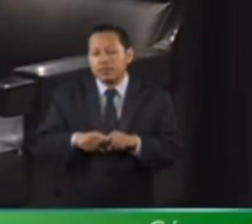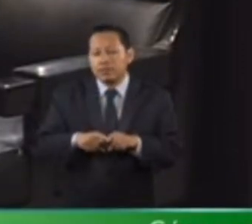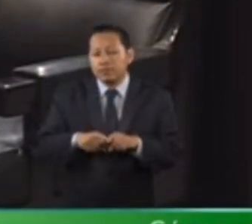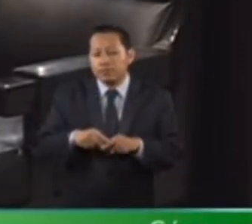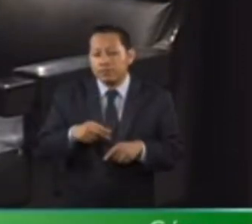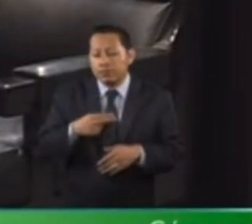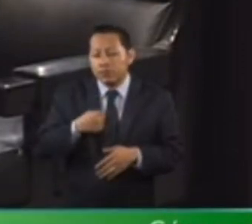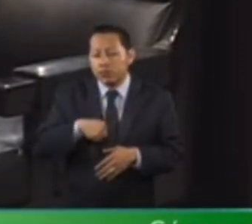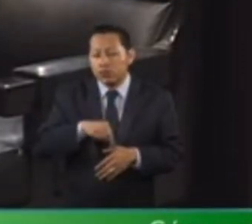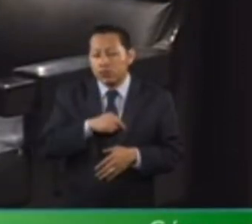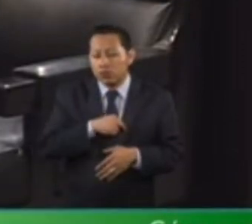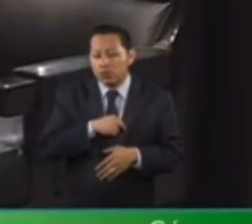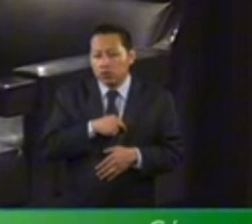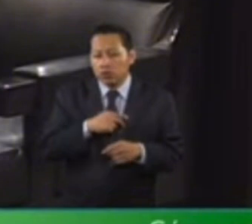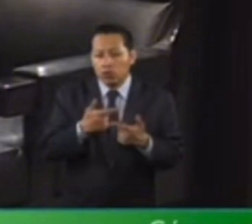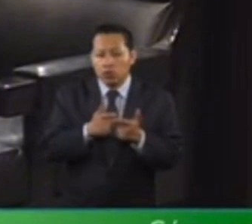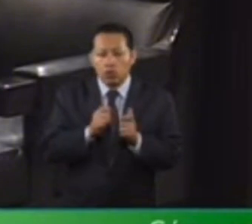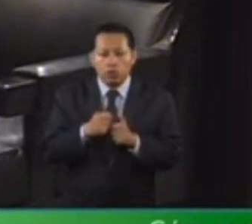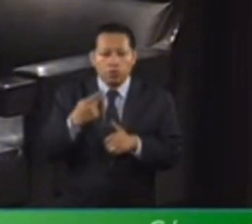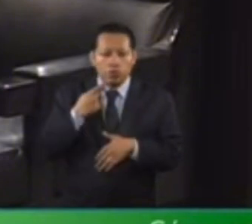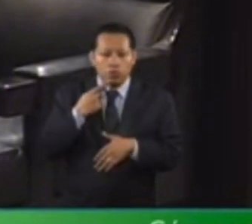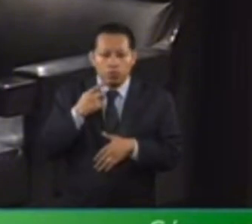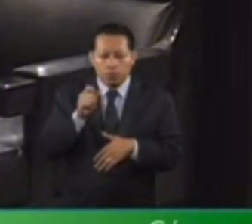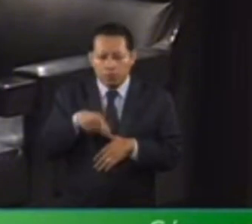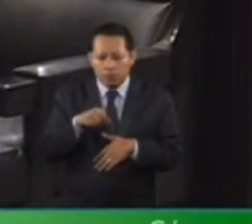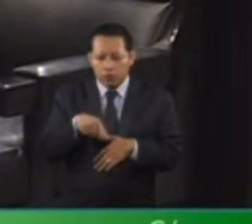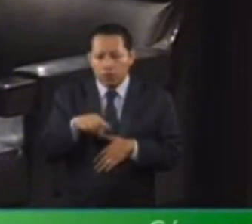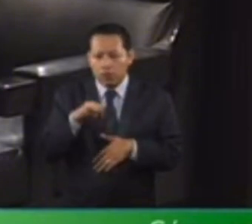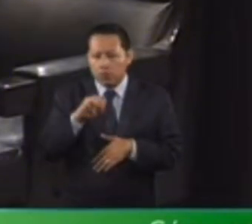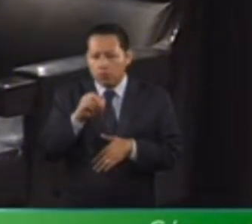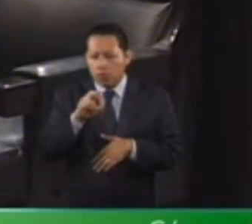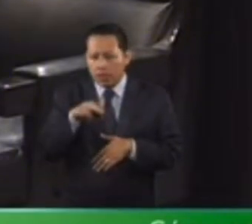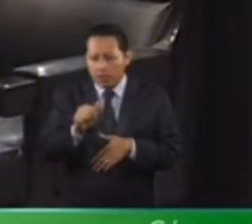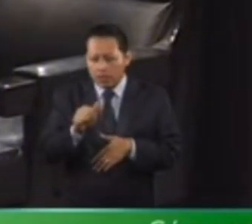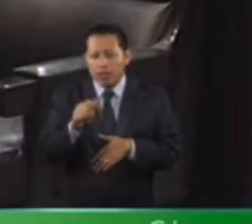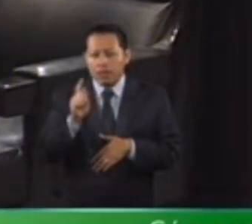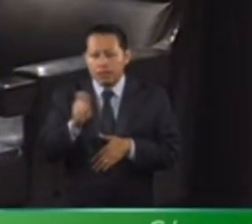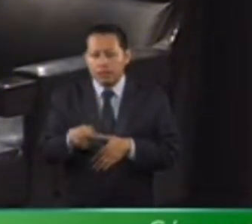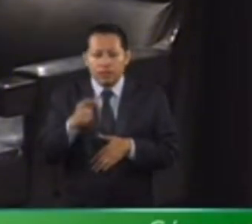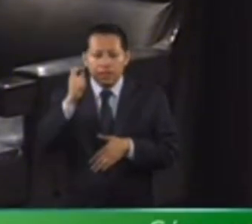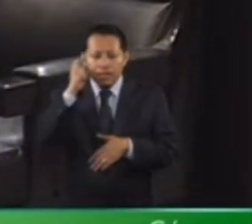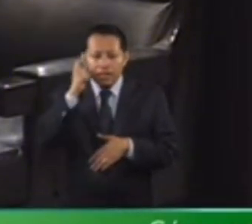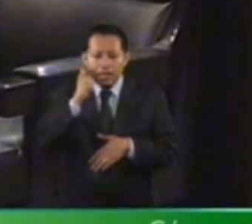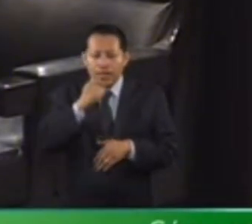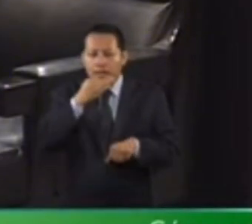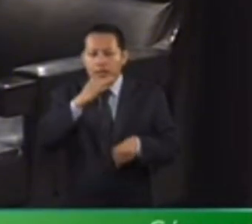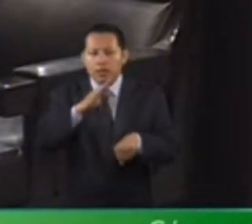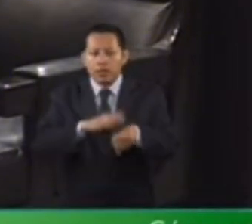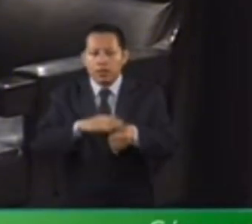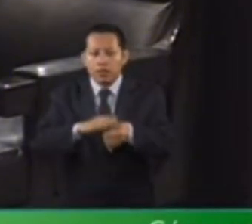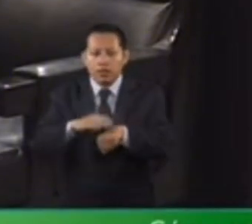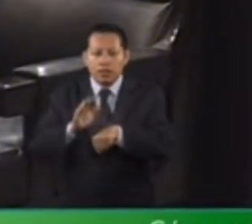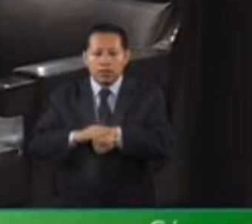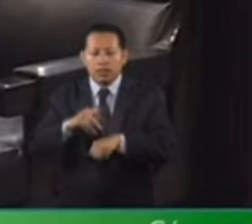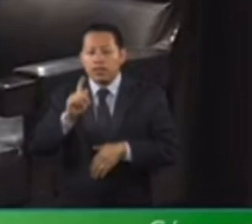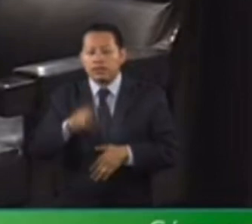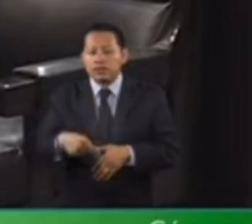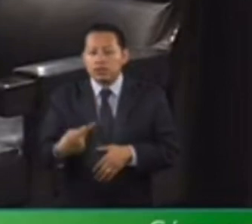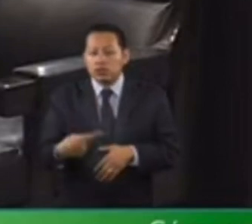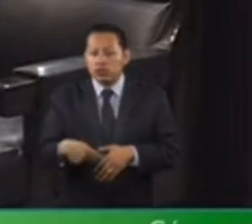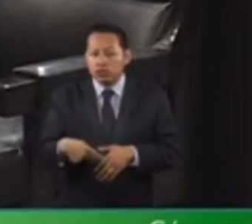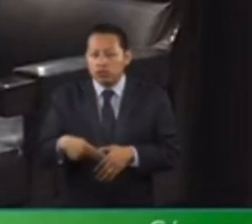nuestra propia bancada de Morena. ¡Que Guerrero se entere que desde el